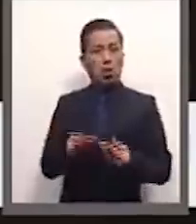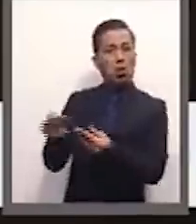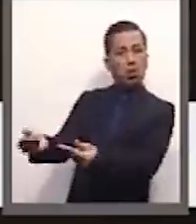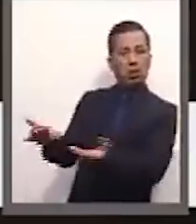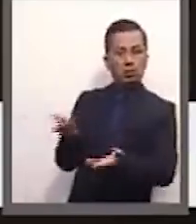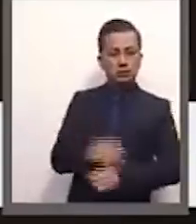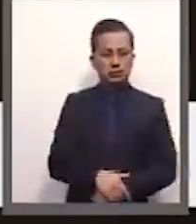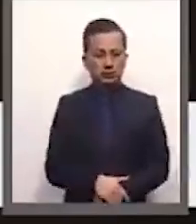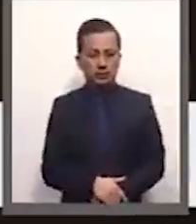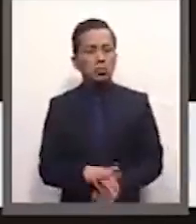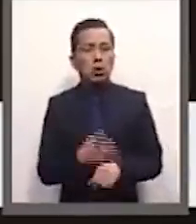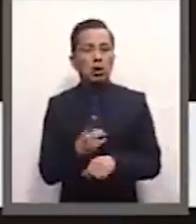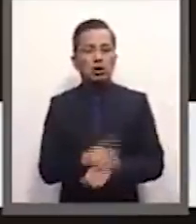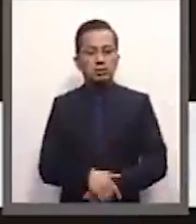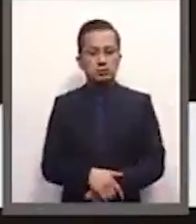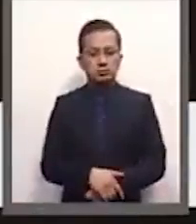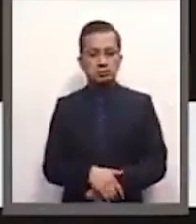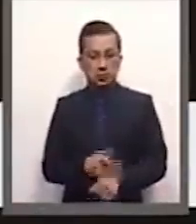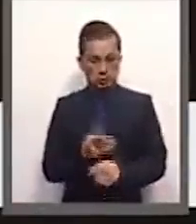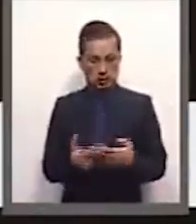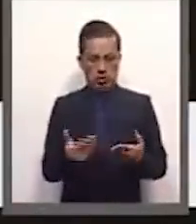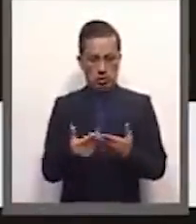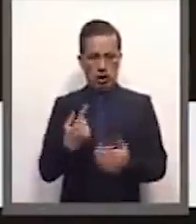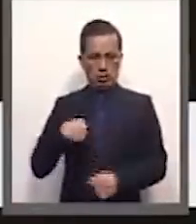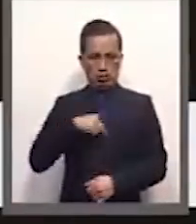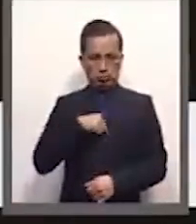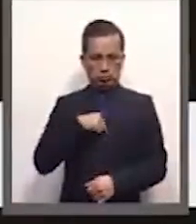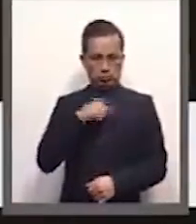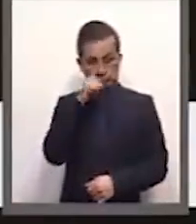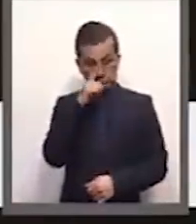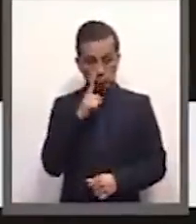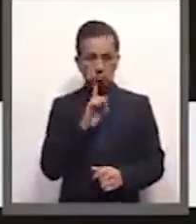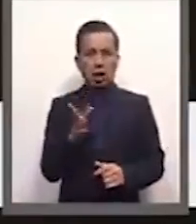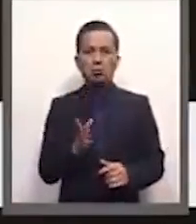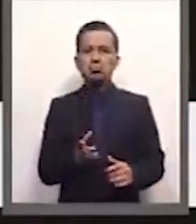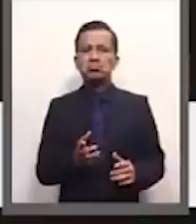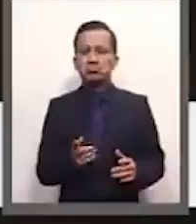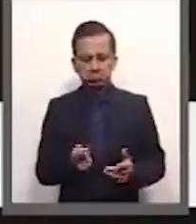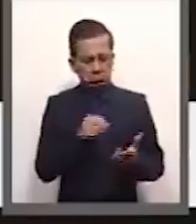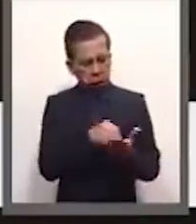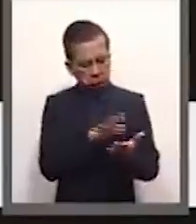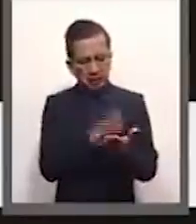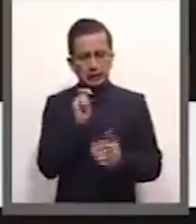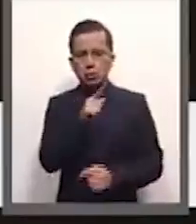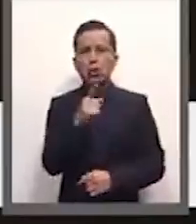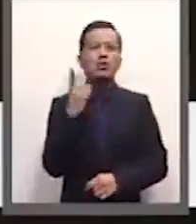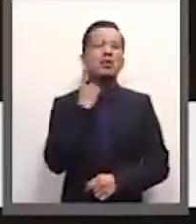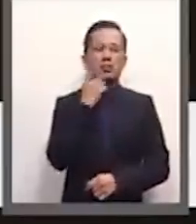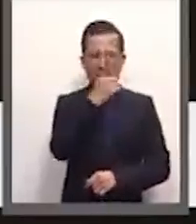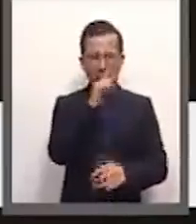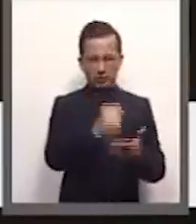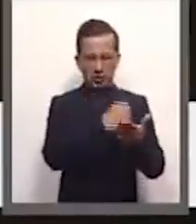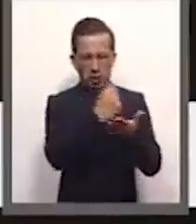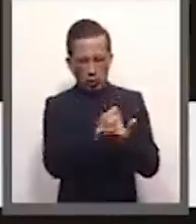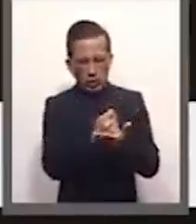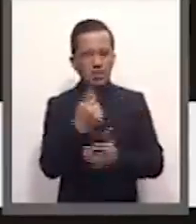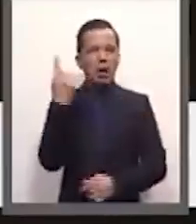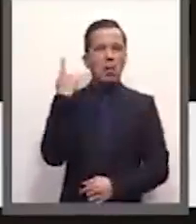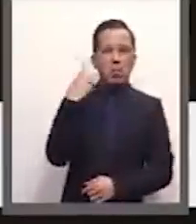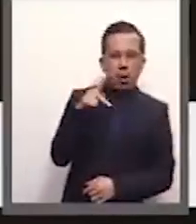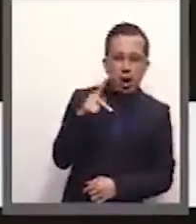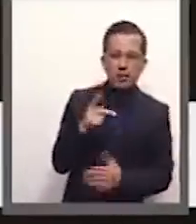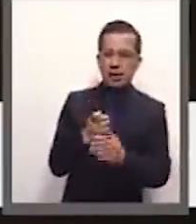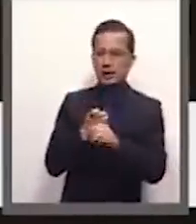estamos decidiendo que diputados y diputadas como Tamaulipas, como Puebla, como el Estado de México, por poner